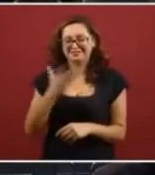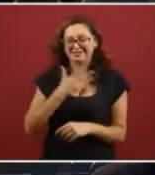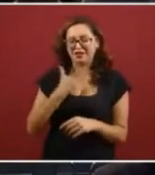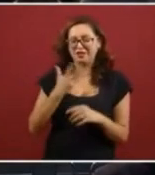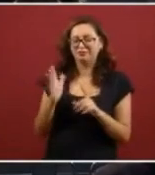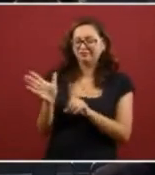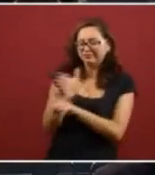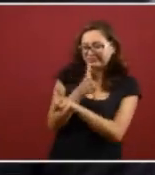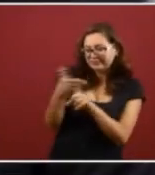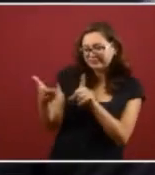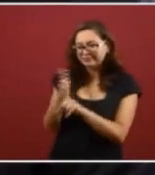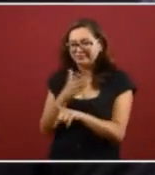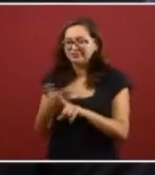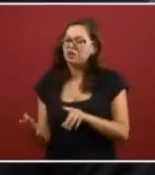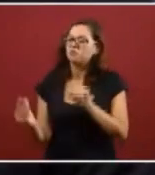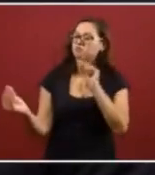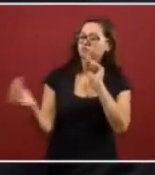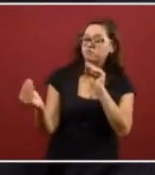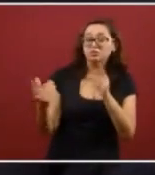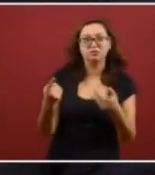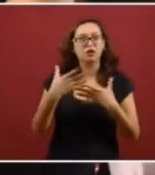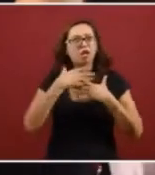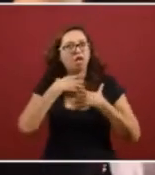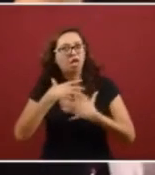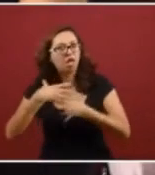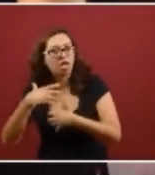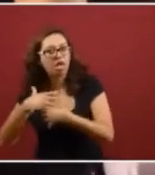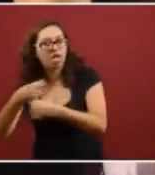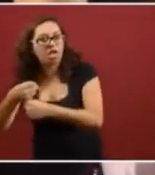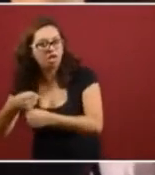ways tengo to argumentos. Convince him. I have...